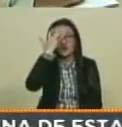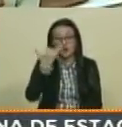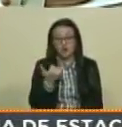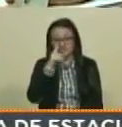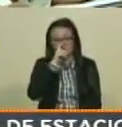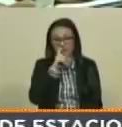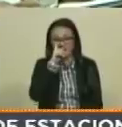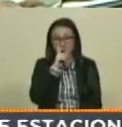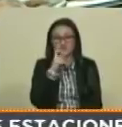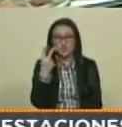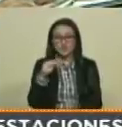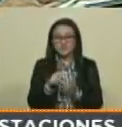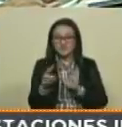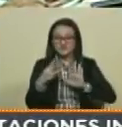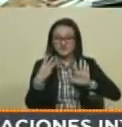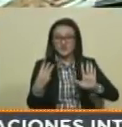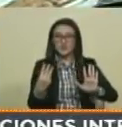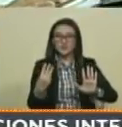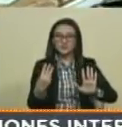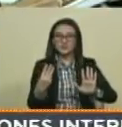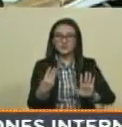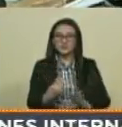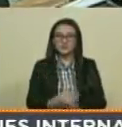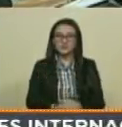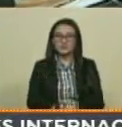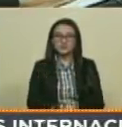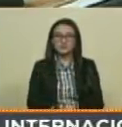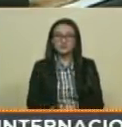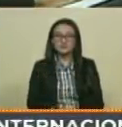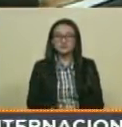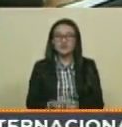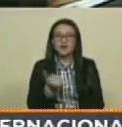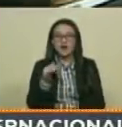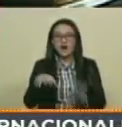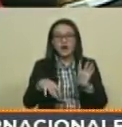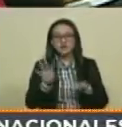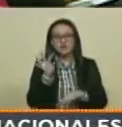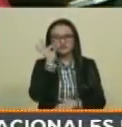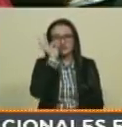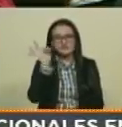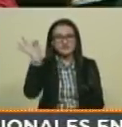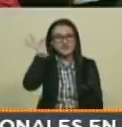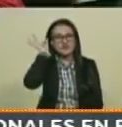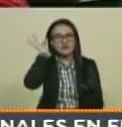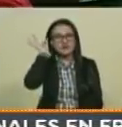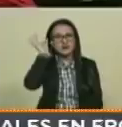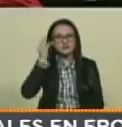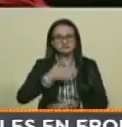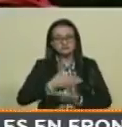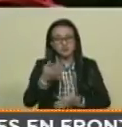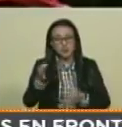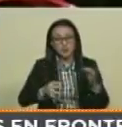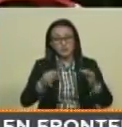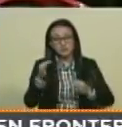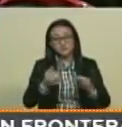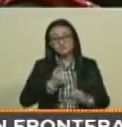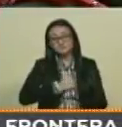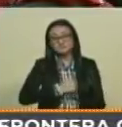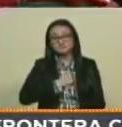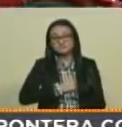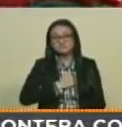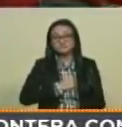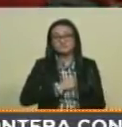año 2018, tenemos 14 fiscales puestos a la orden de la justicia,